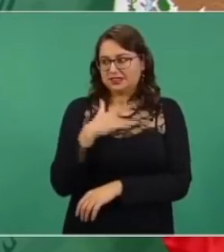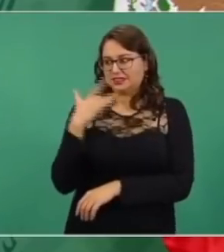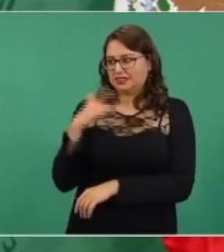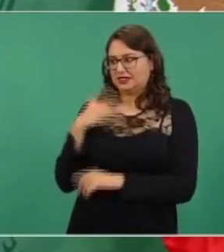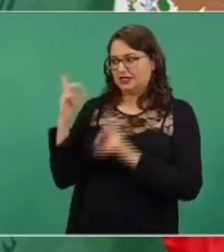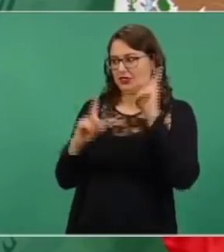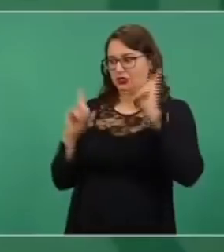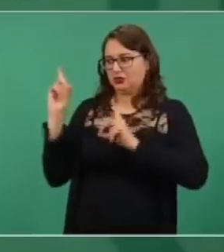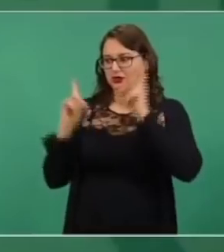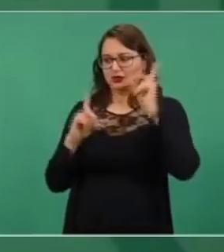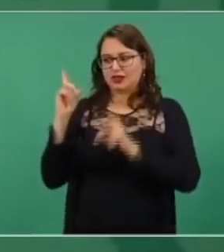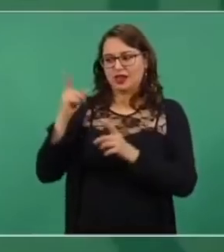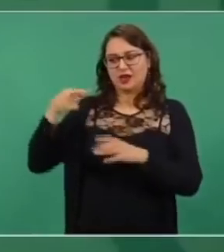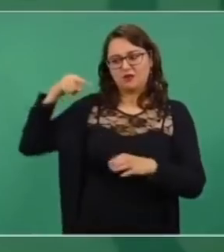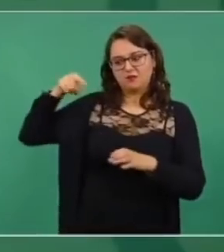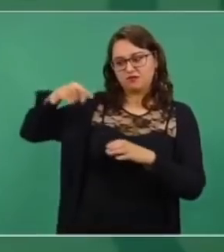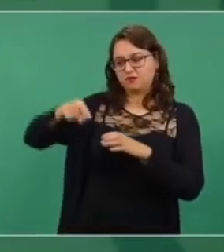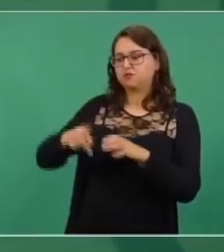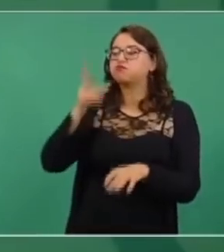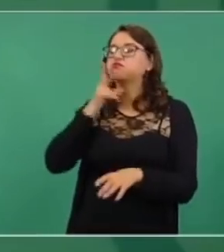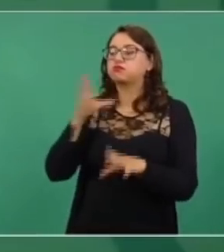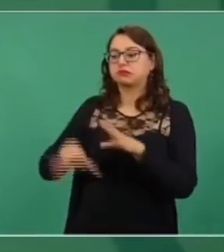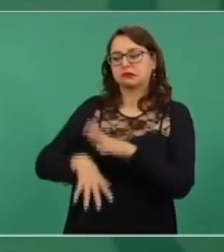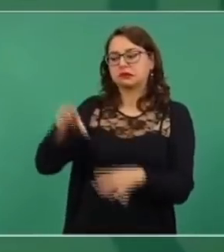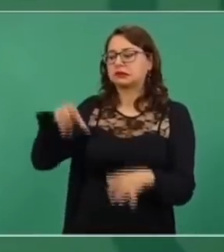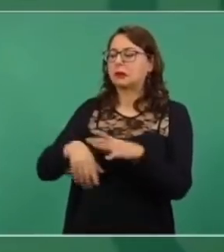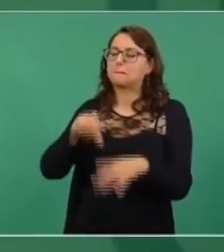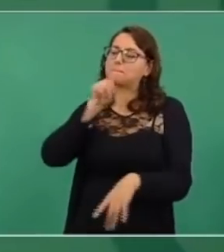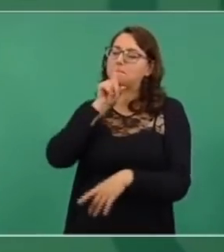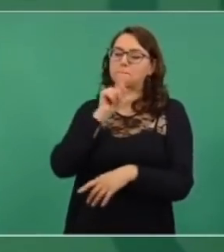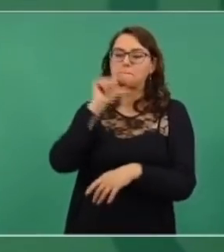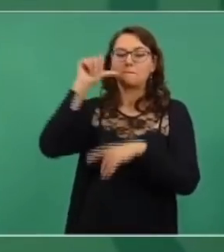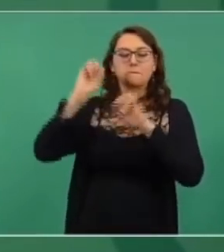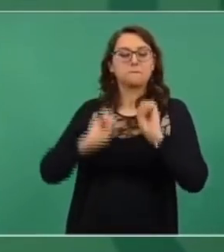petróleo. ¿Saben qué han hecho?